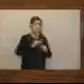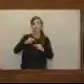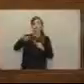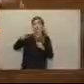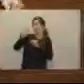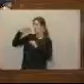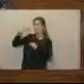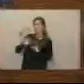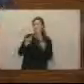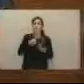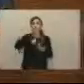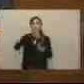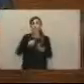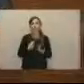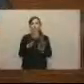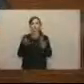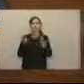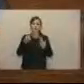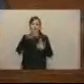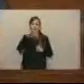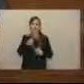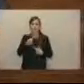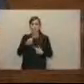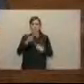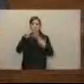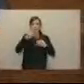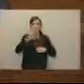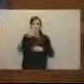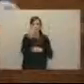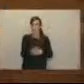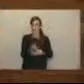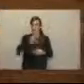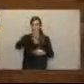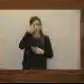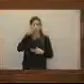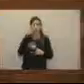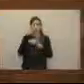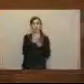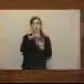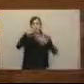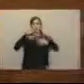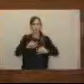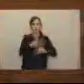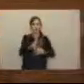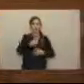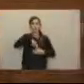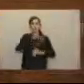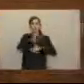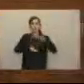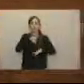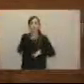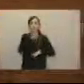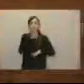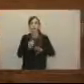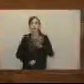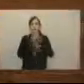En cualquier caso, no seremos címicos. Somos conscientes de la dura realidad que tenemos que vivir, de las dificultades que tenemos que superar para salir adelante.